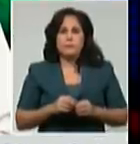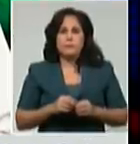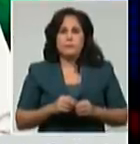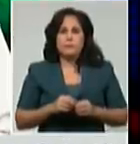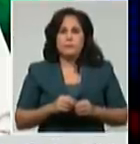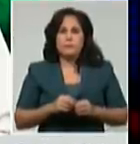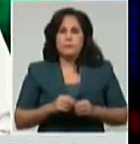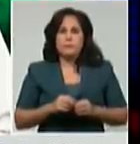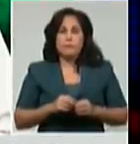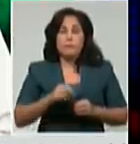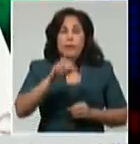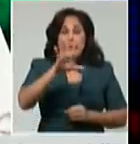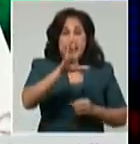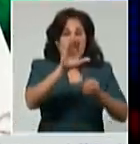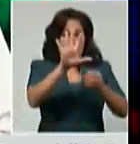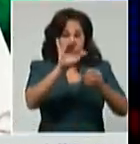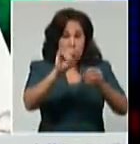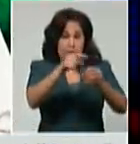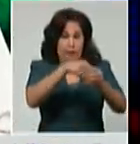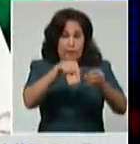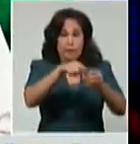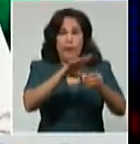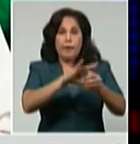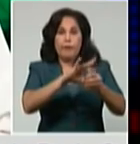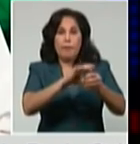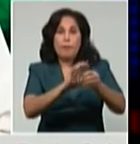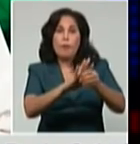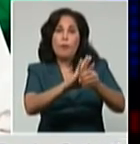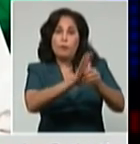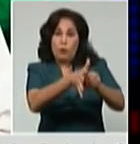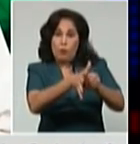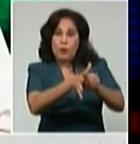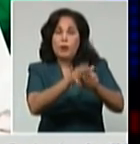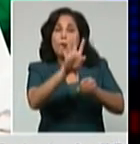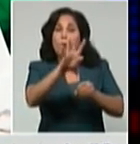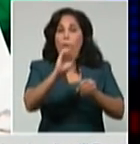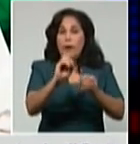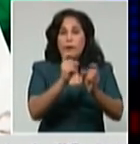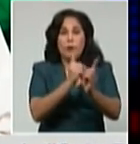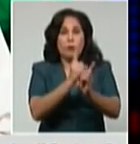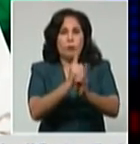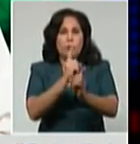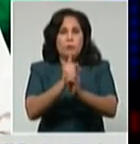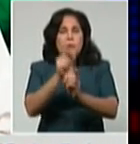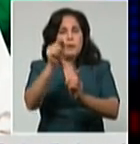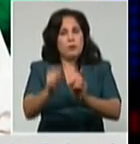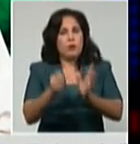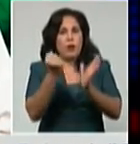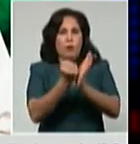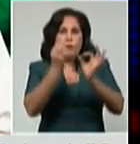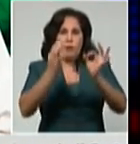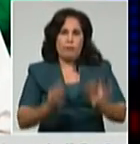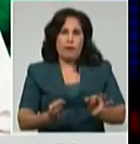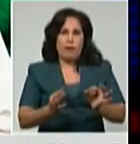De los 56, 40 fueron contactos de casos confirmados. Estamos hablando